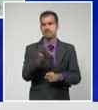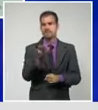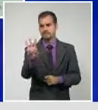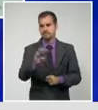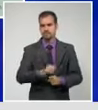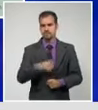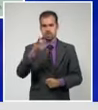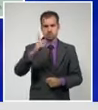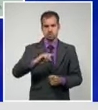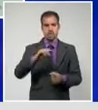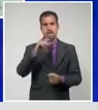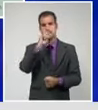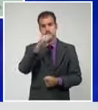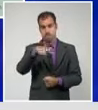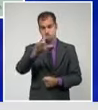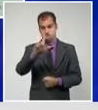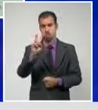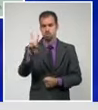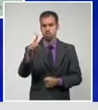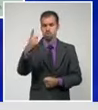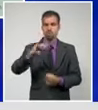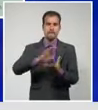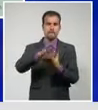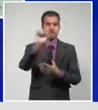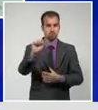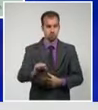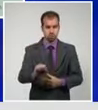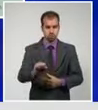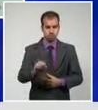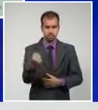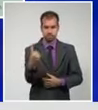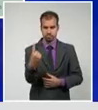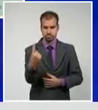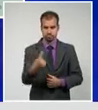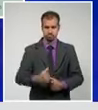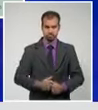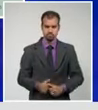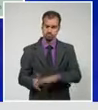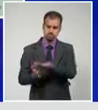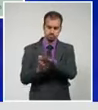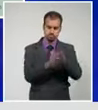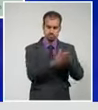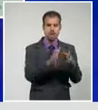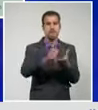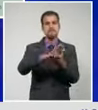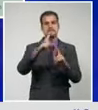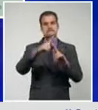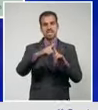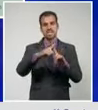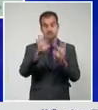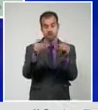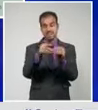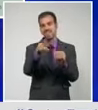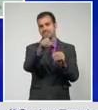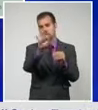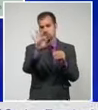en Bejucal y 1 en Melena del Sur. Matanza confirma 18 casos